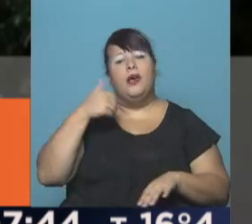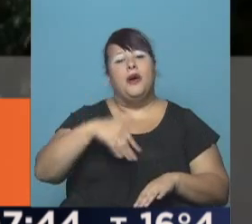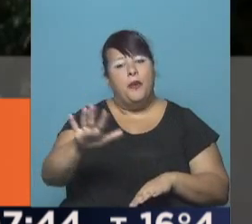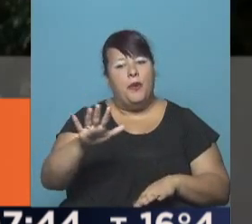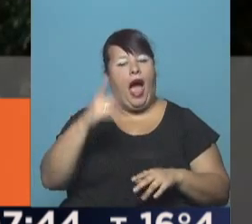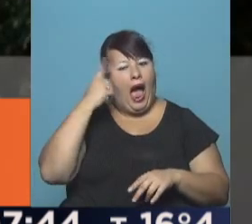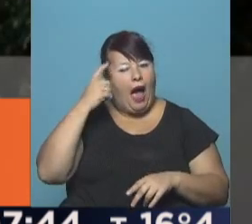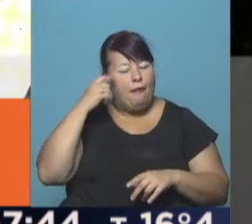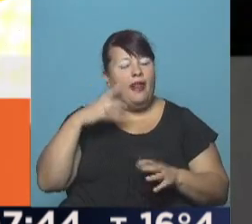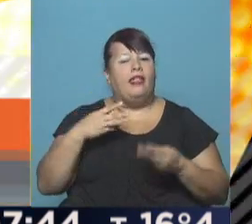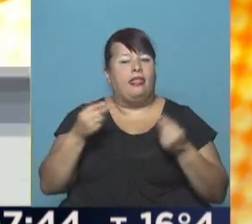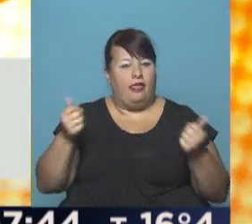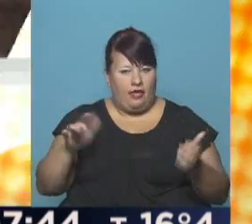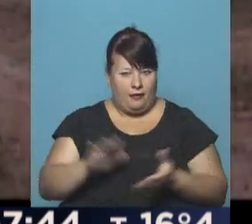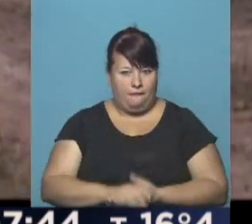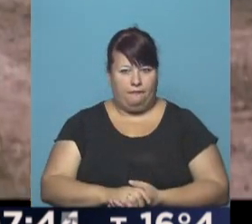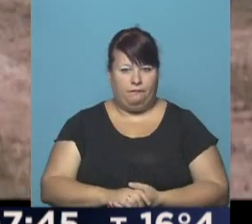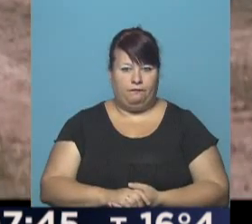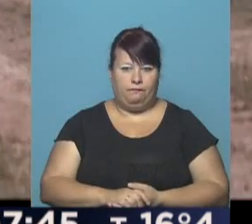un aprendizaje divino.